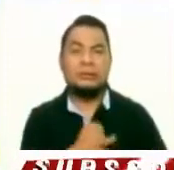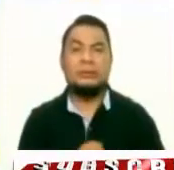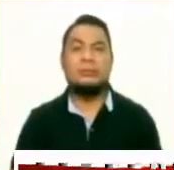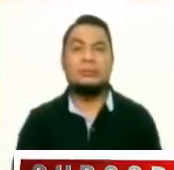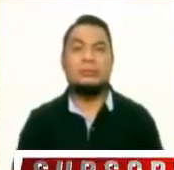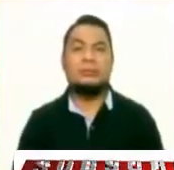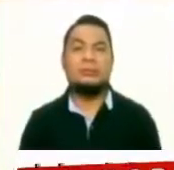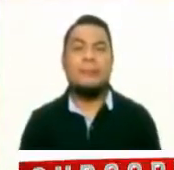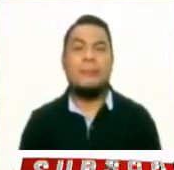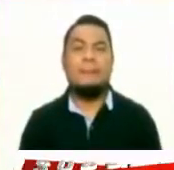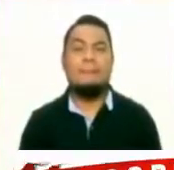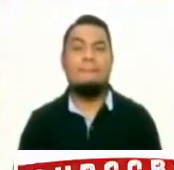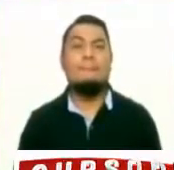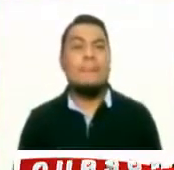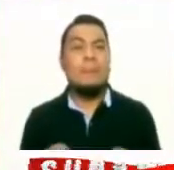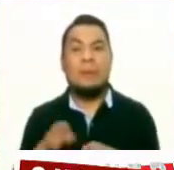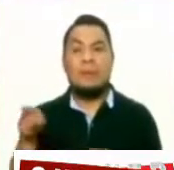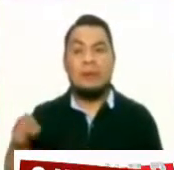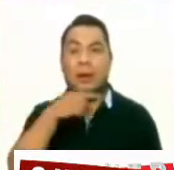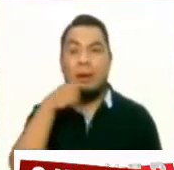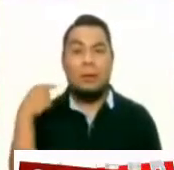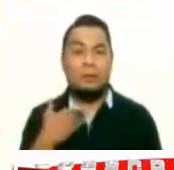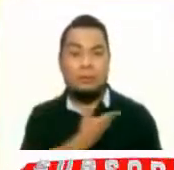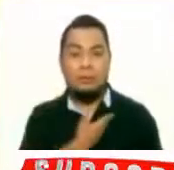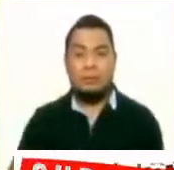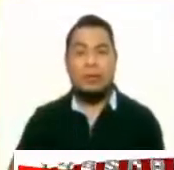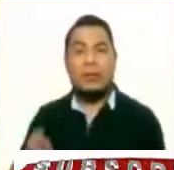con un ataque relámpago. Con nosotros será hasta la próxima. Tupananchis Kama.